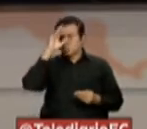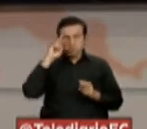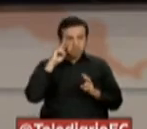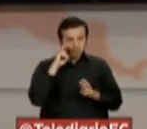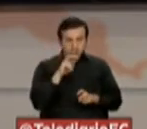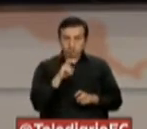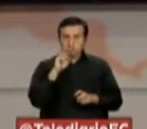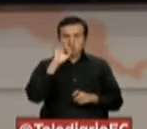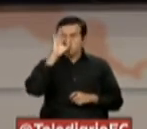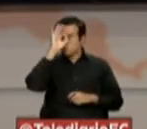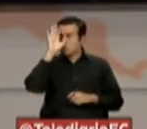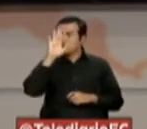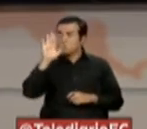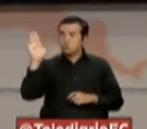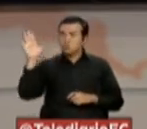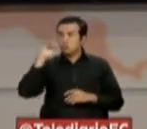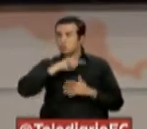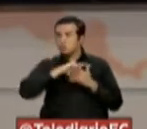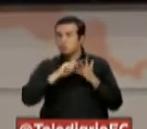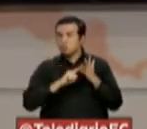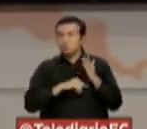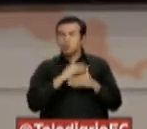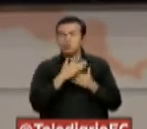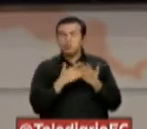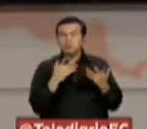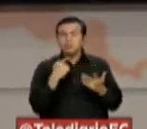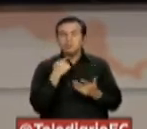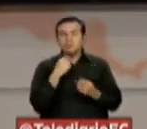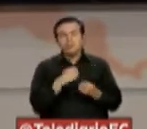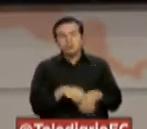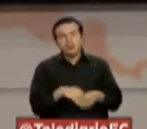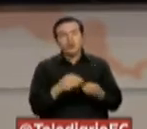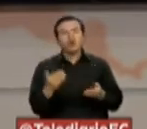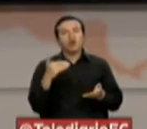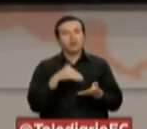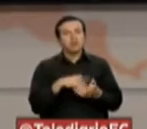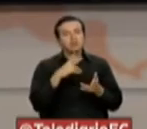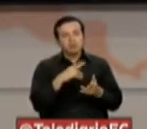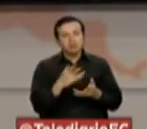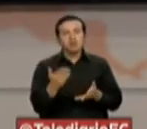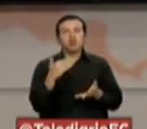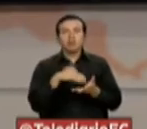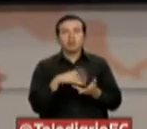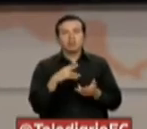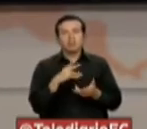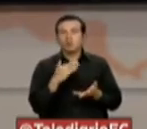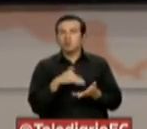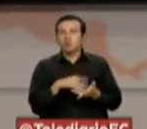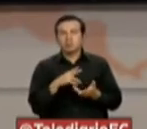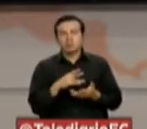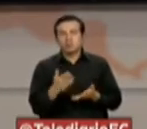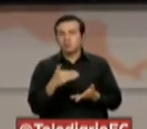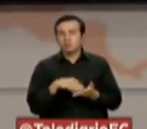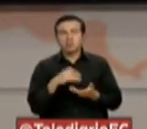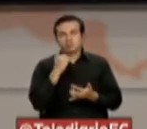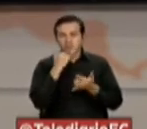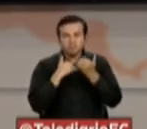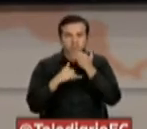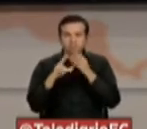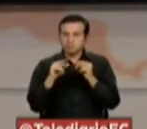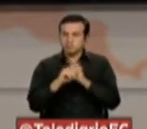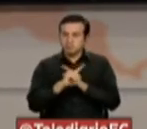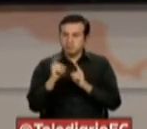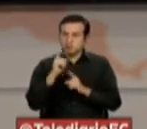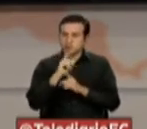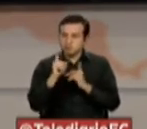no conocen el estado del arte, lo que realizarían es una reinvención de la rueda, lo cual es por demás no deseable,